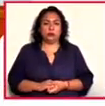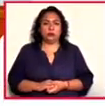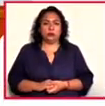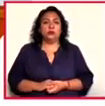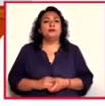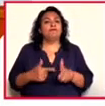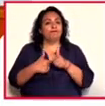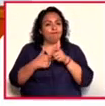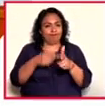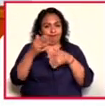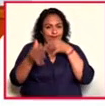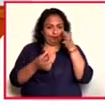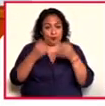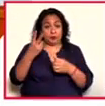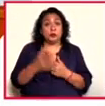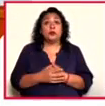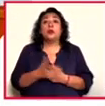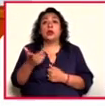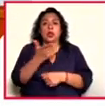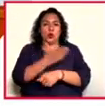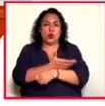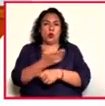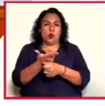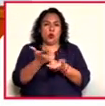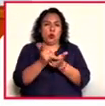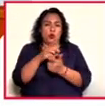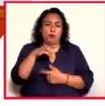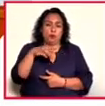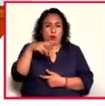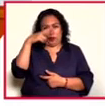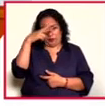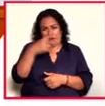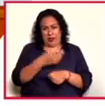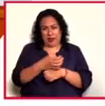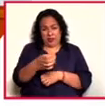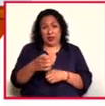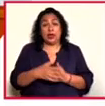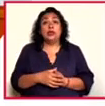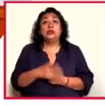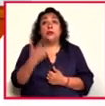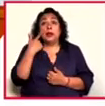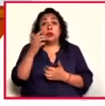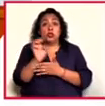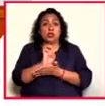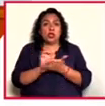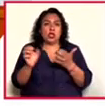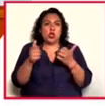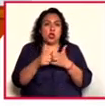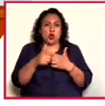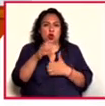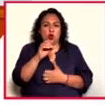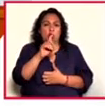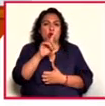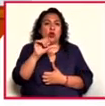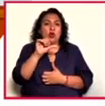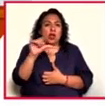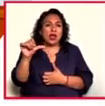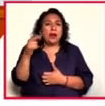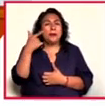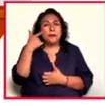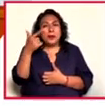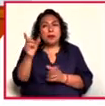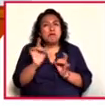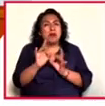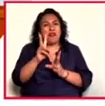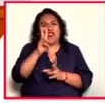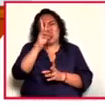Continuamos en Noticias 22 y la compañía mexiquense Teatro Luna. Escenarios con una obra que responde a la lamentable situación de violencia que